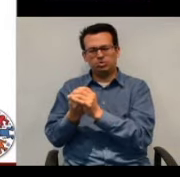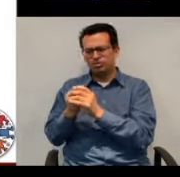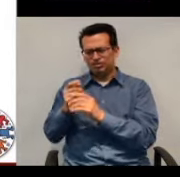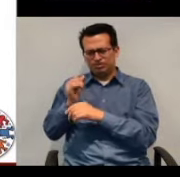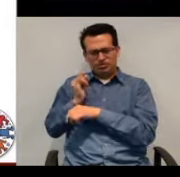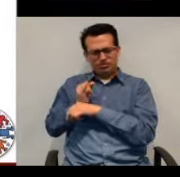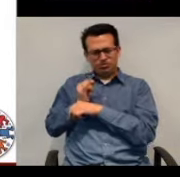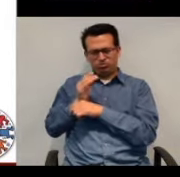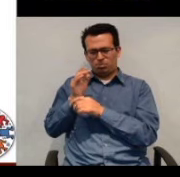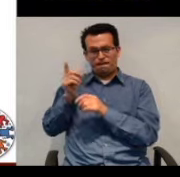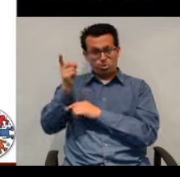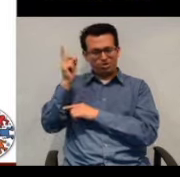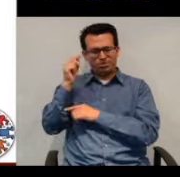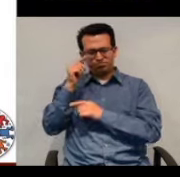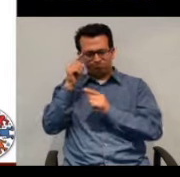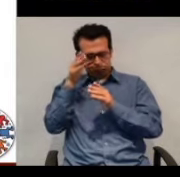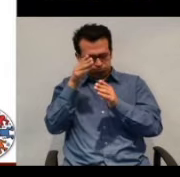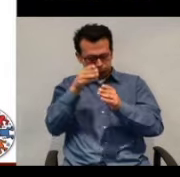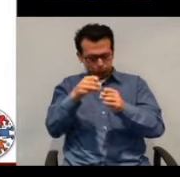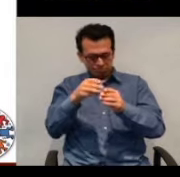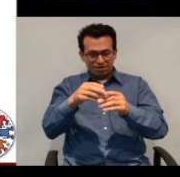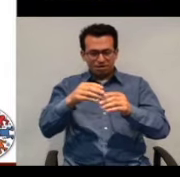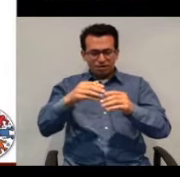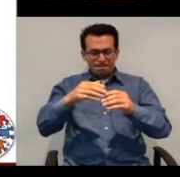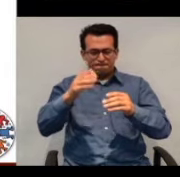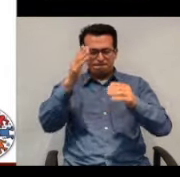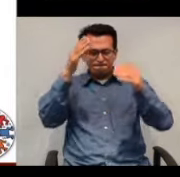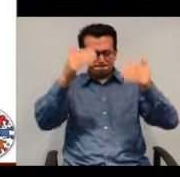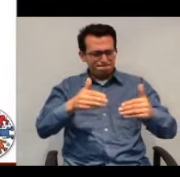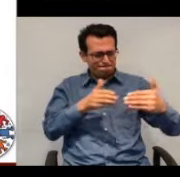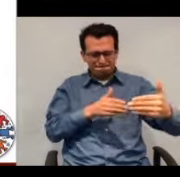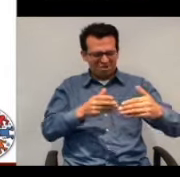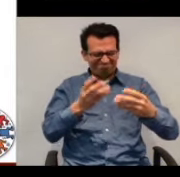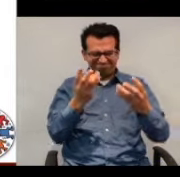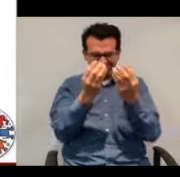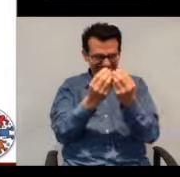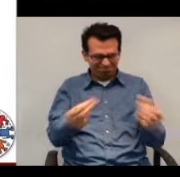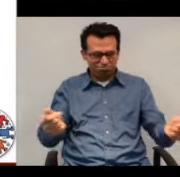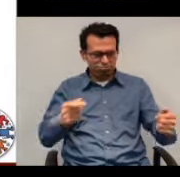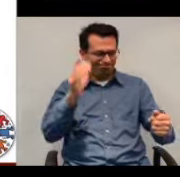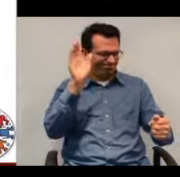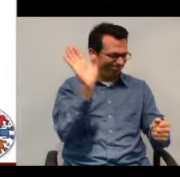propias del sistema, barreras para el aprendizaje y la participación.